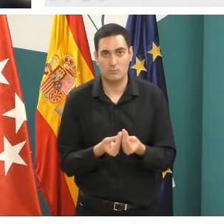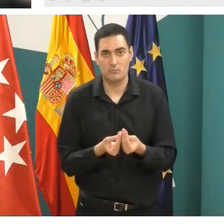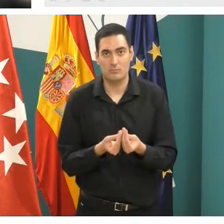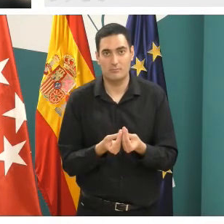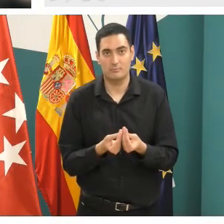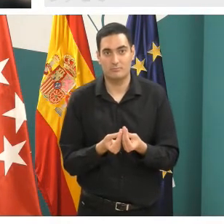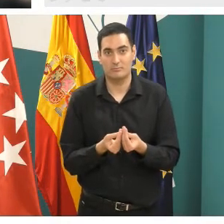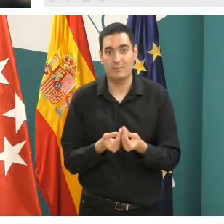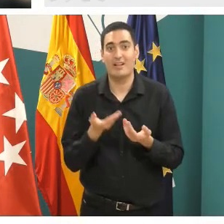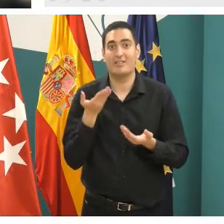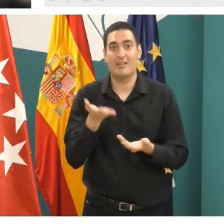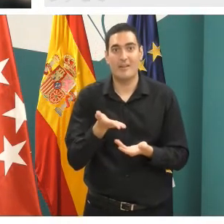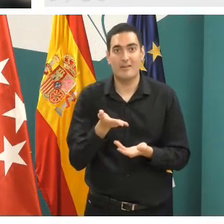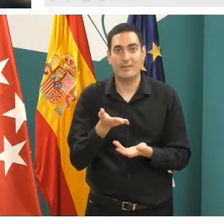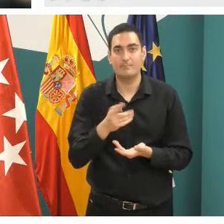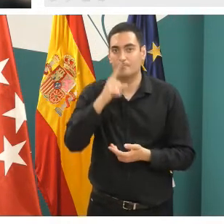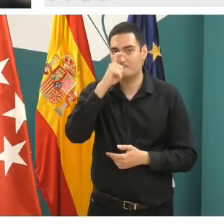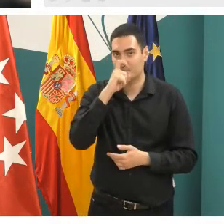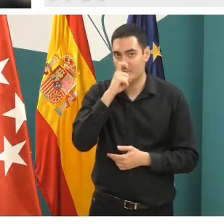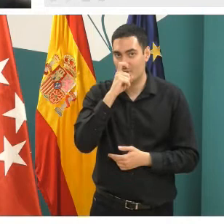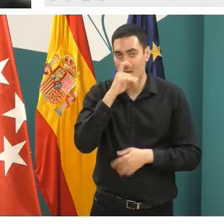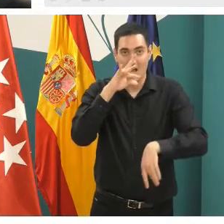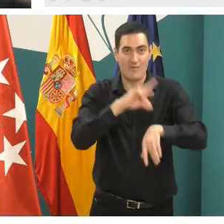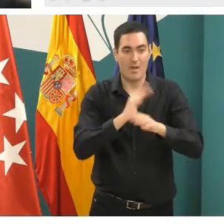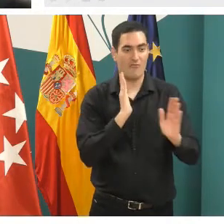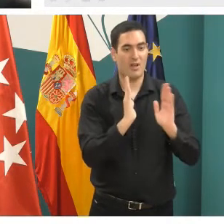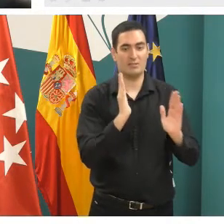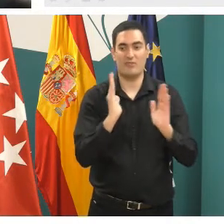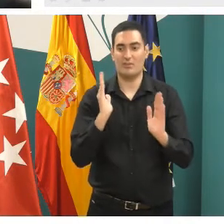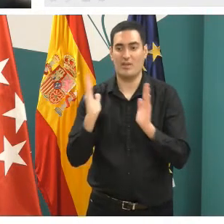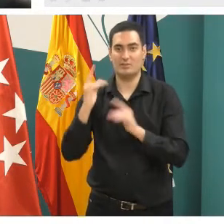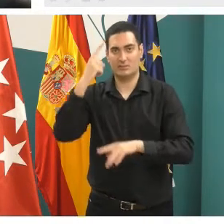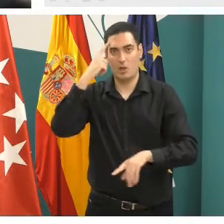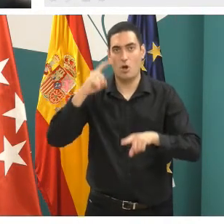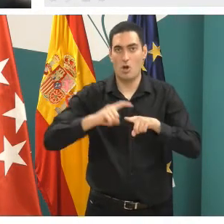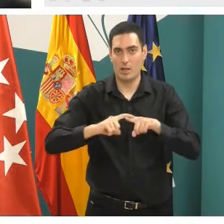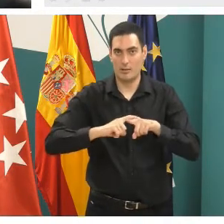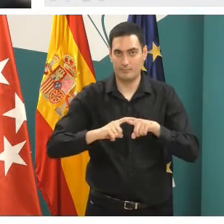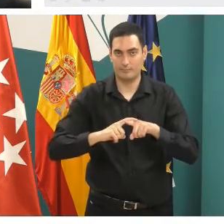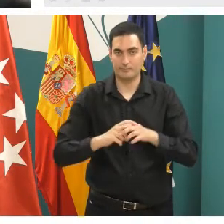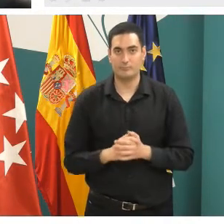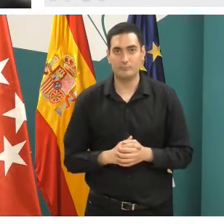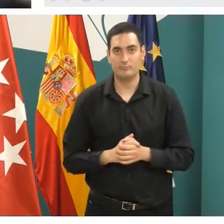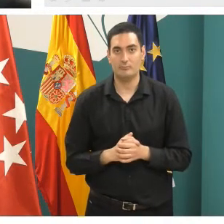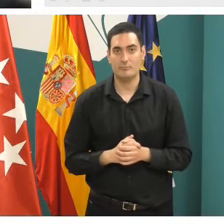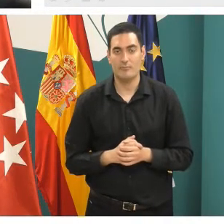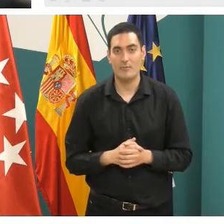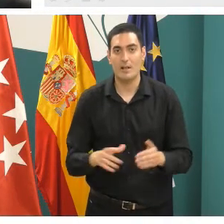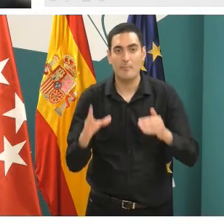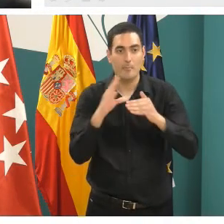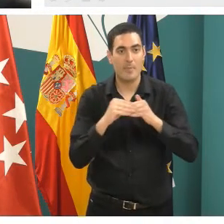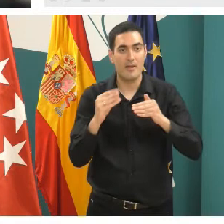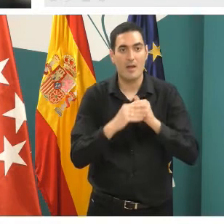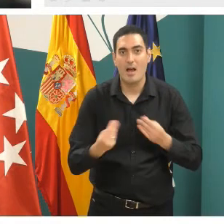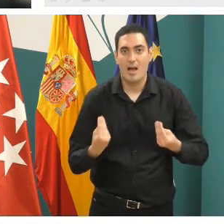a tener en cuenta las fases de la enfermedad, las fases psicológicas, con las que el paciente tiene que